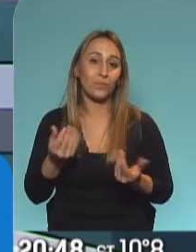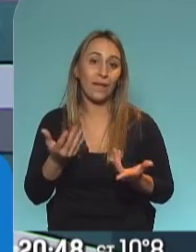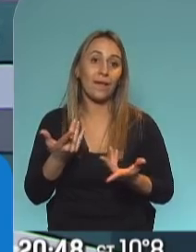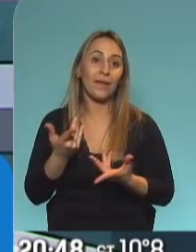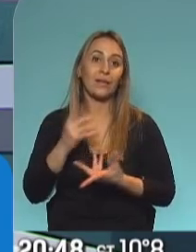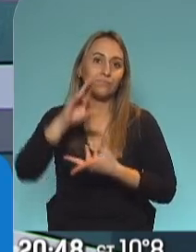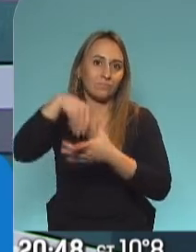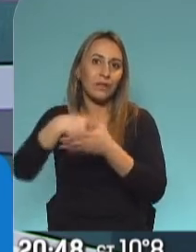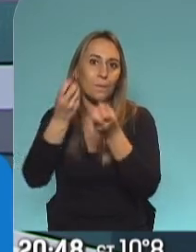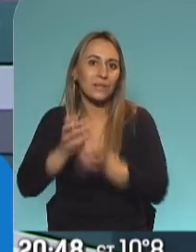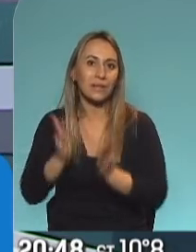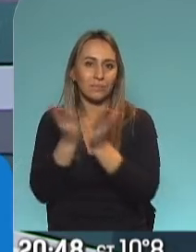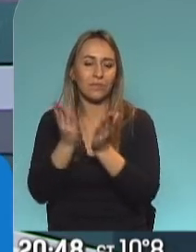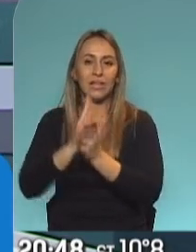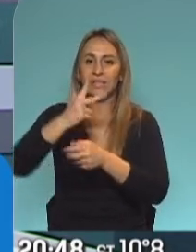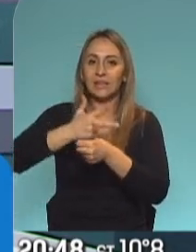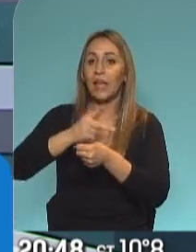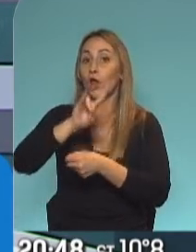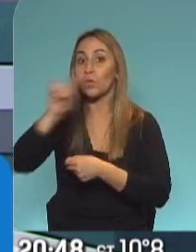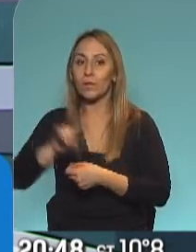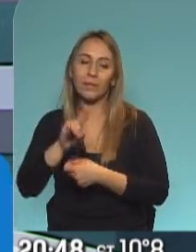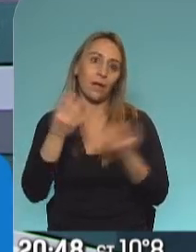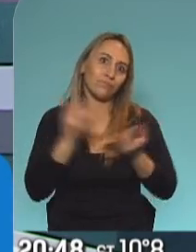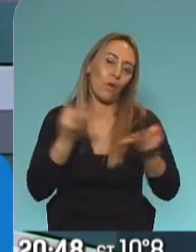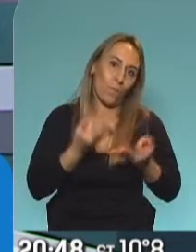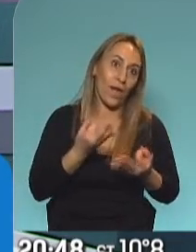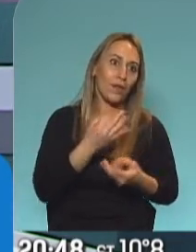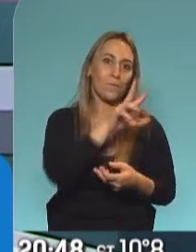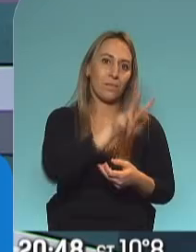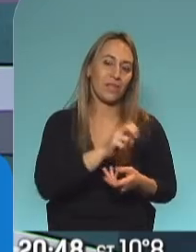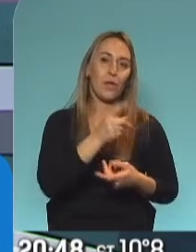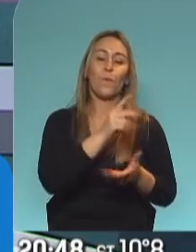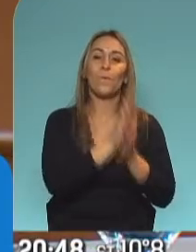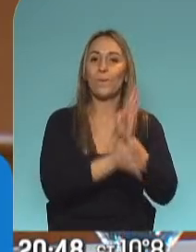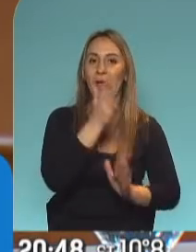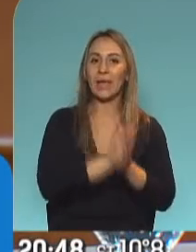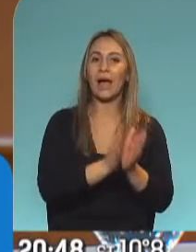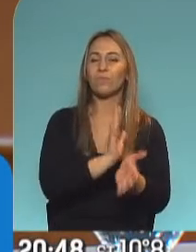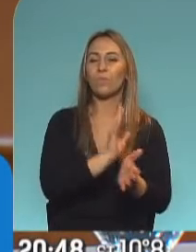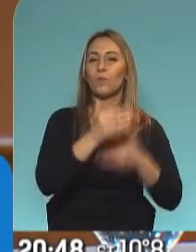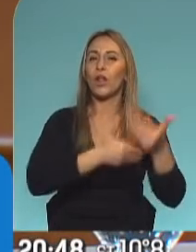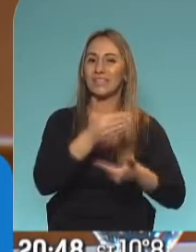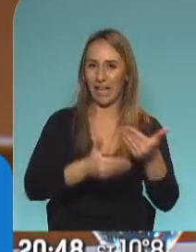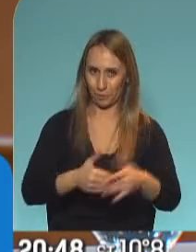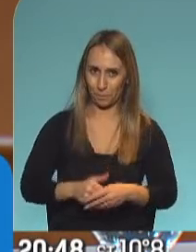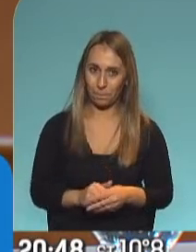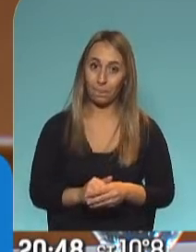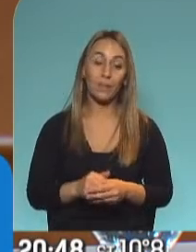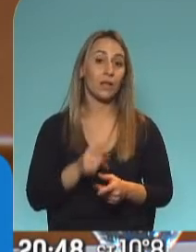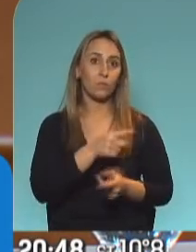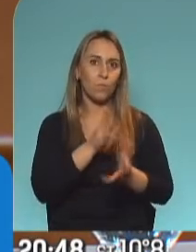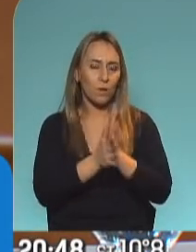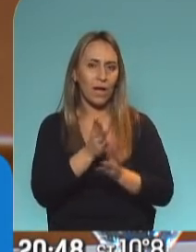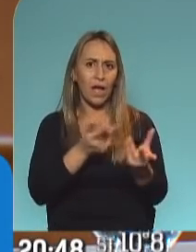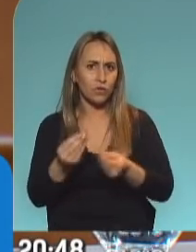los estudios terciarios y universitarios, por supuesto, también está re bueno y pueden tener esta beca de Progresar. Es una ayuda muy importante y es muy importante